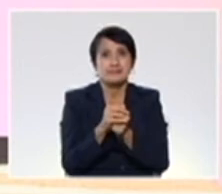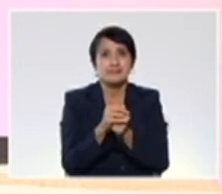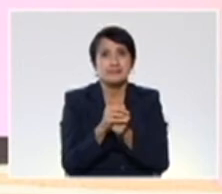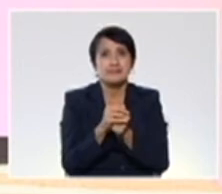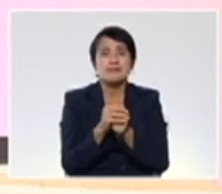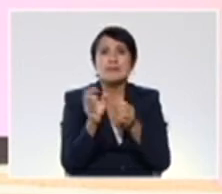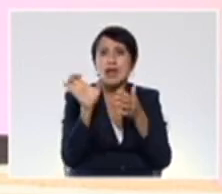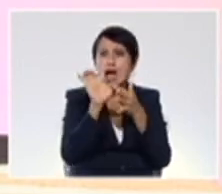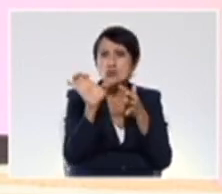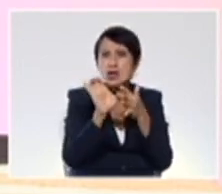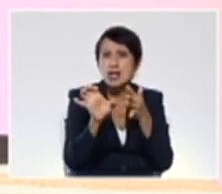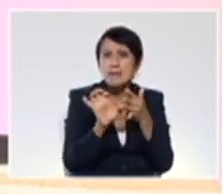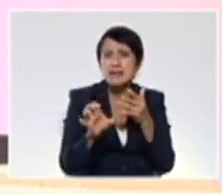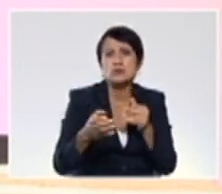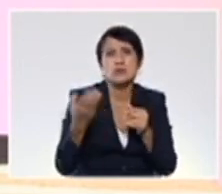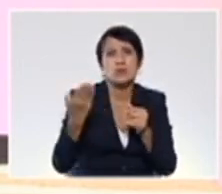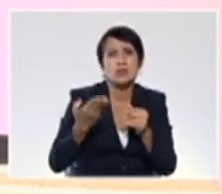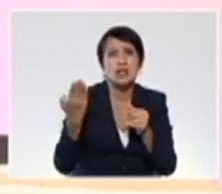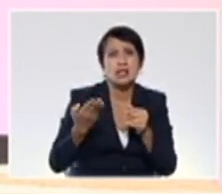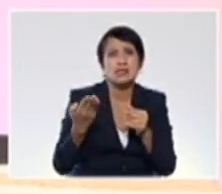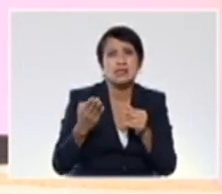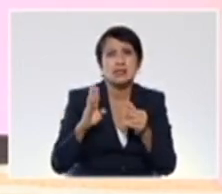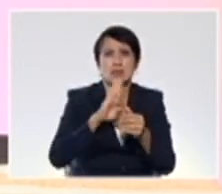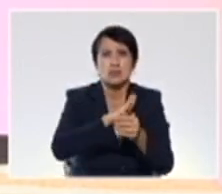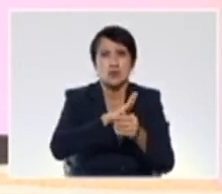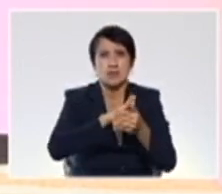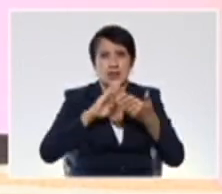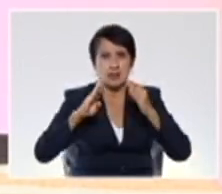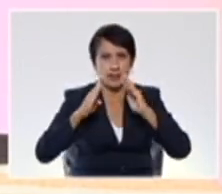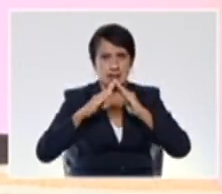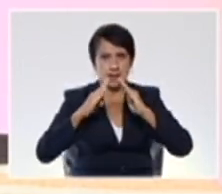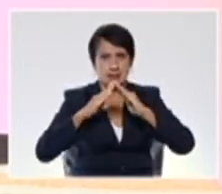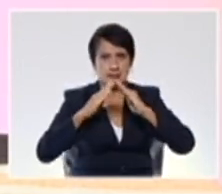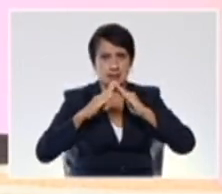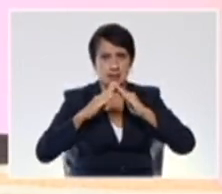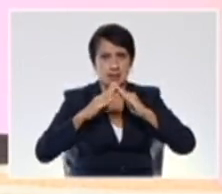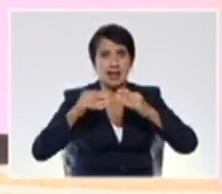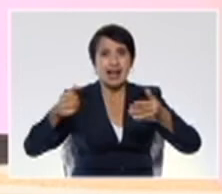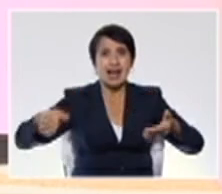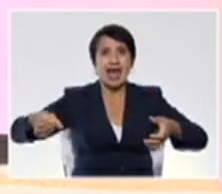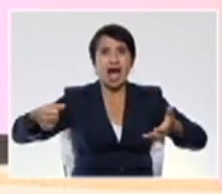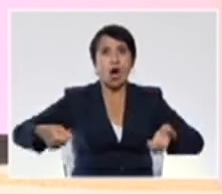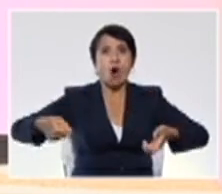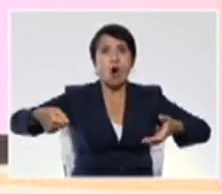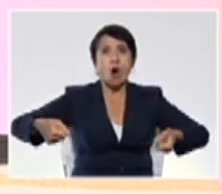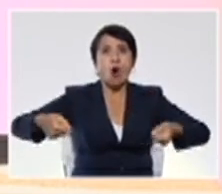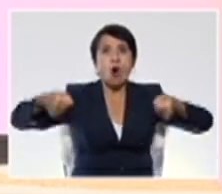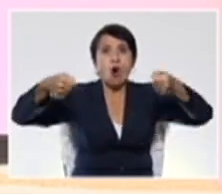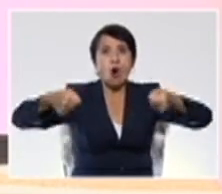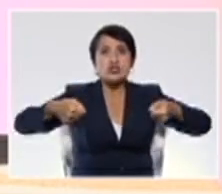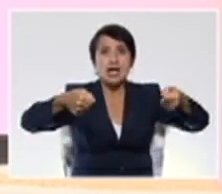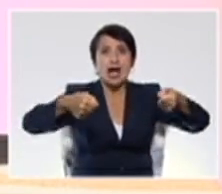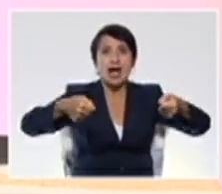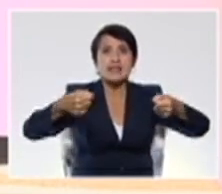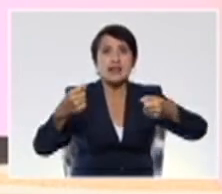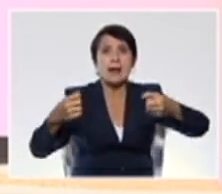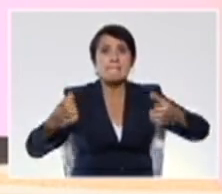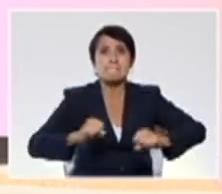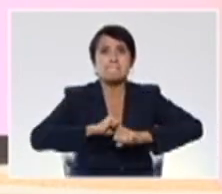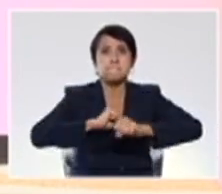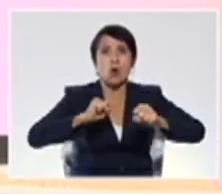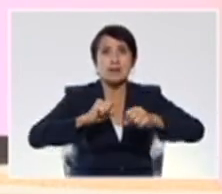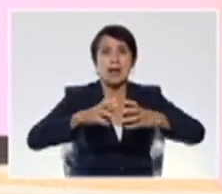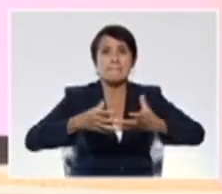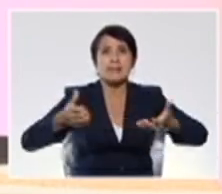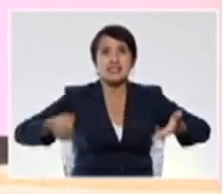Hay un elemento importante que tenemos en todas nuestras casas, como es la olla de presión. Y